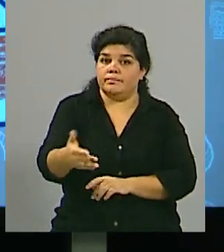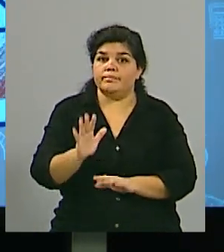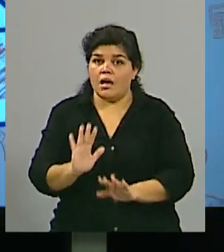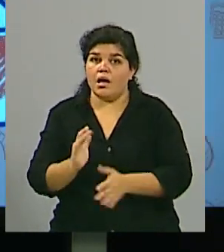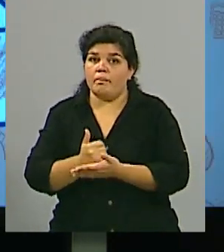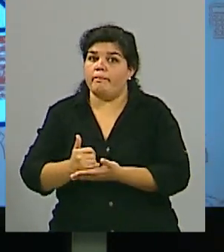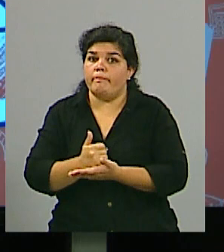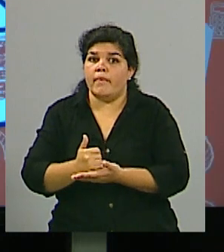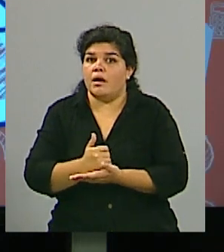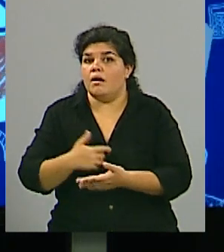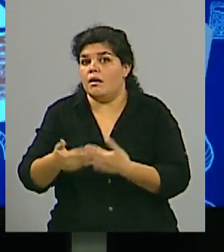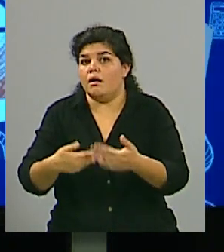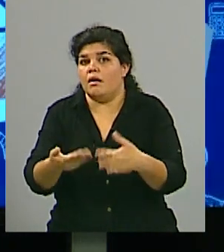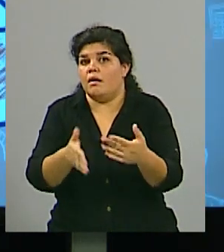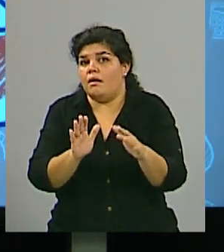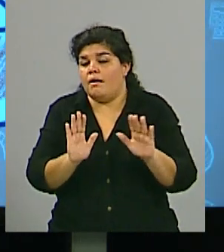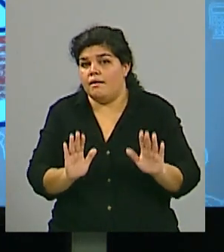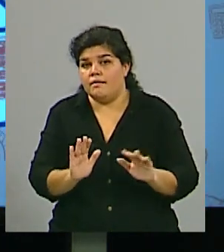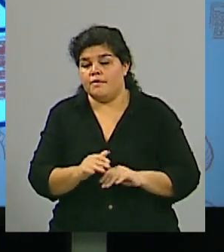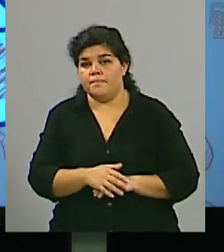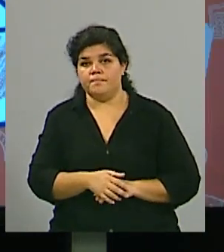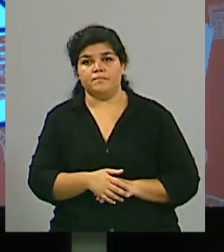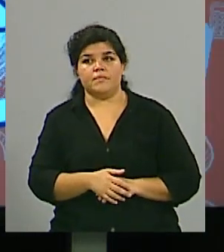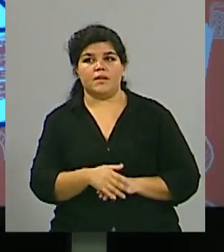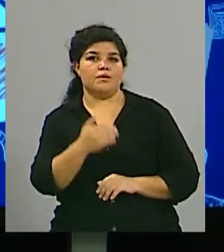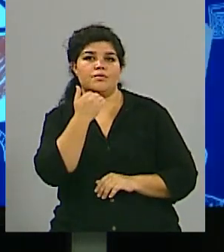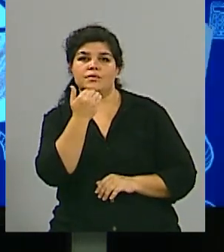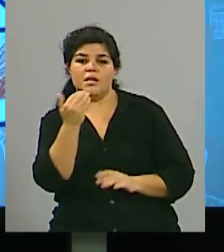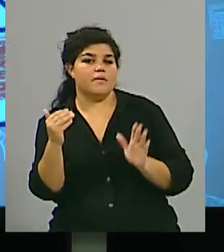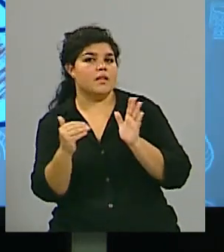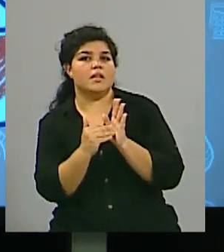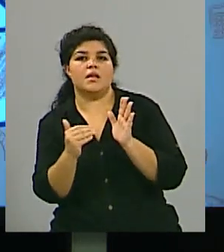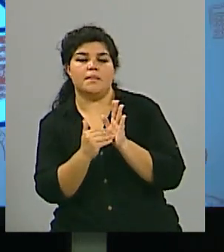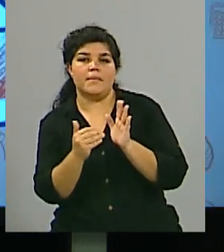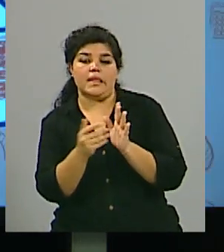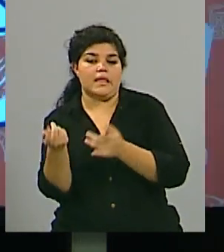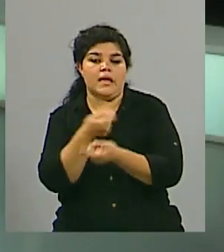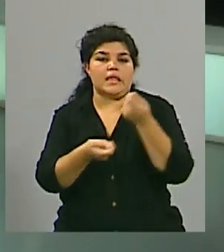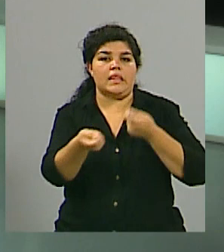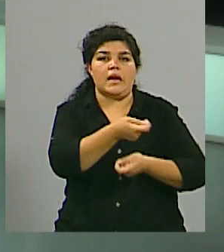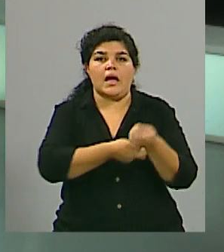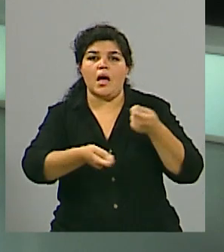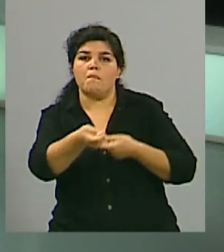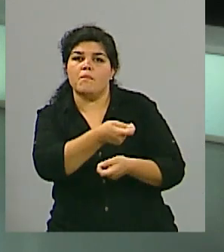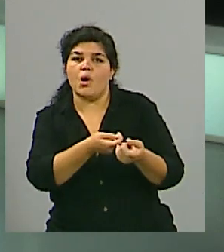estar obviamente atado plenamente al rendimiento que tengan estos niveles de intercambio, ¿no?